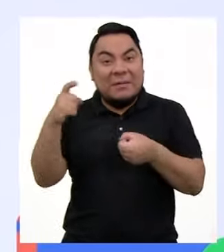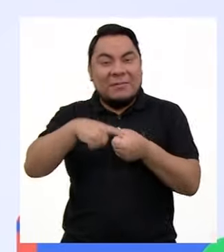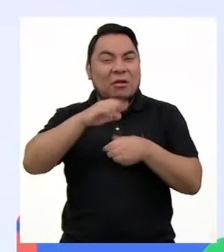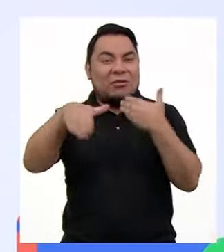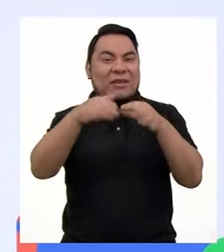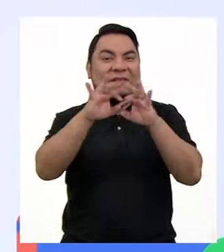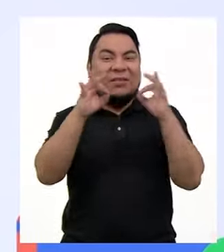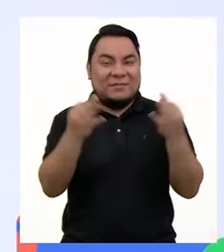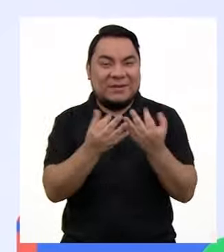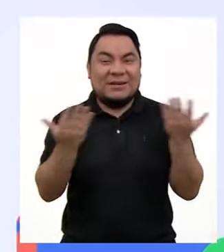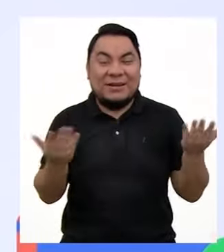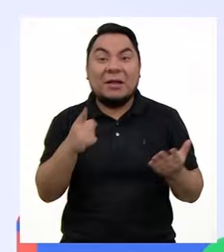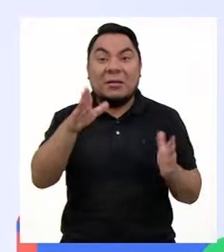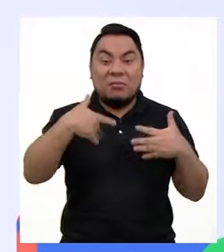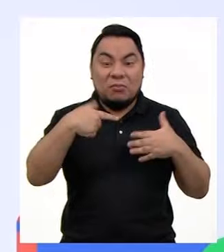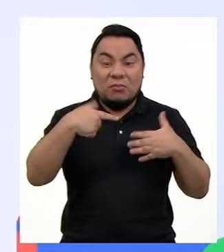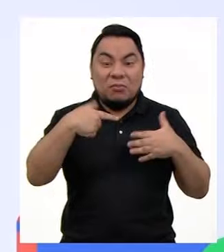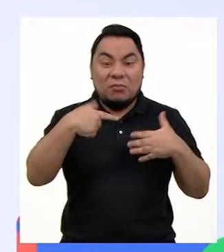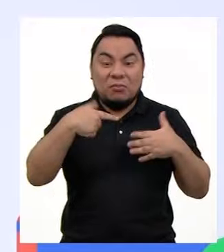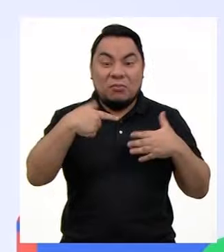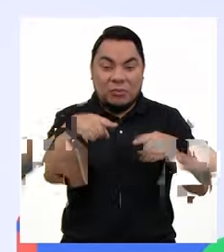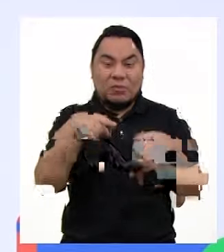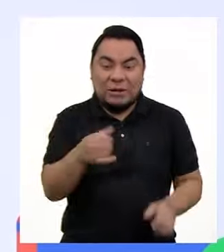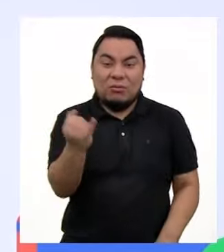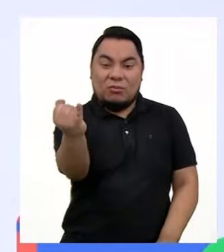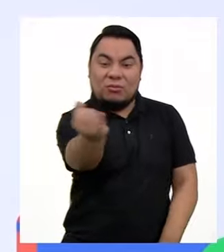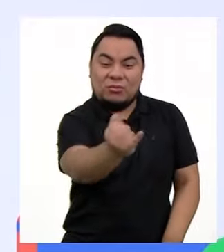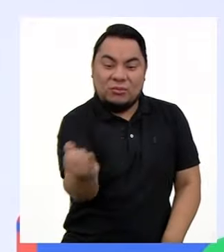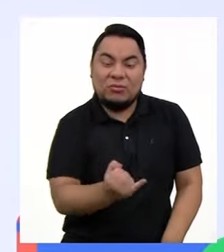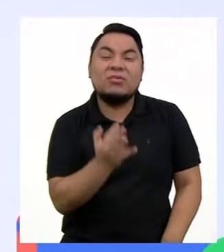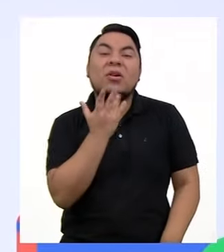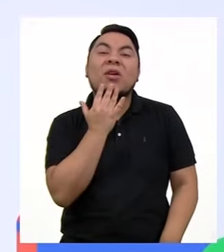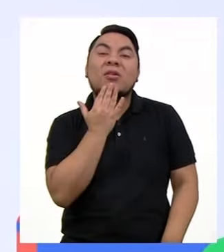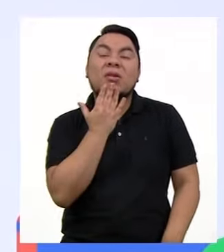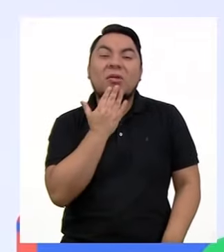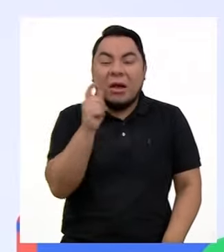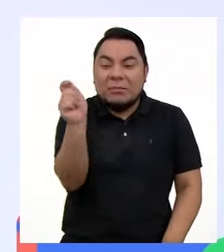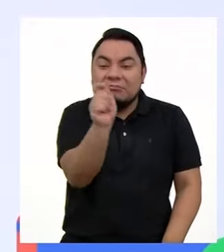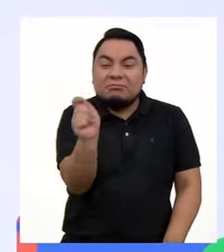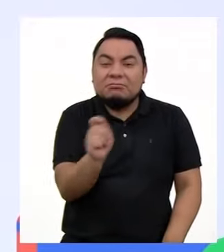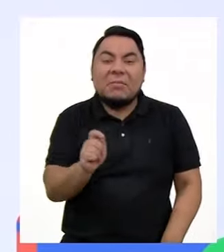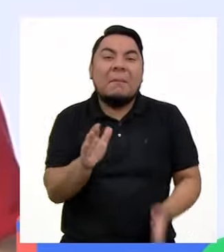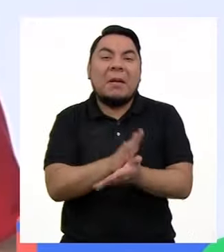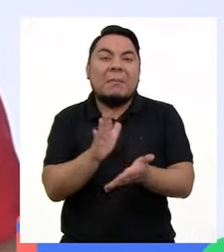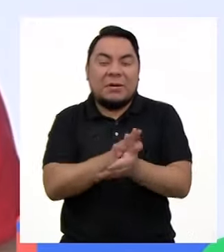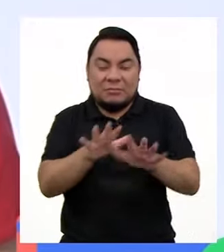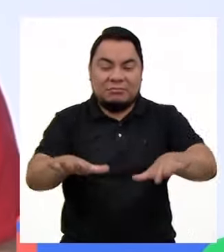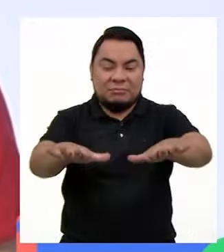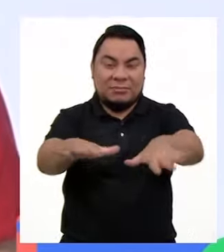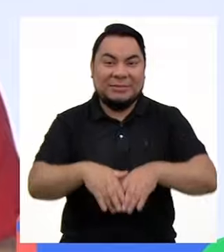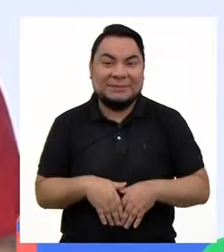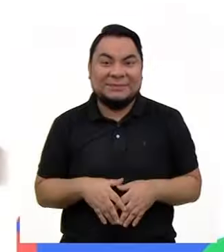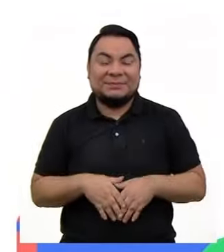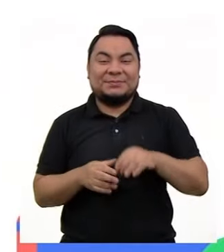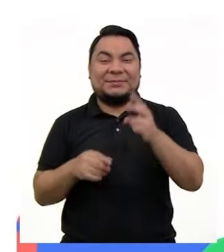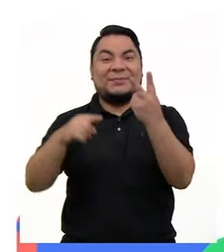la familia. Pueden marcar el espacio con dos cintas de colores, tizas o papel periódico. 2.